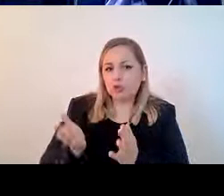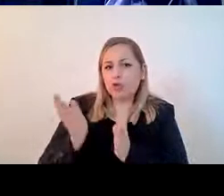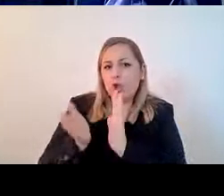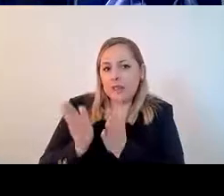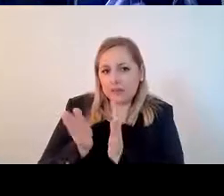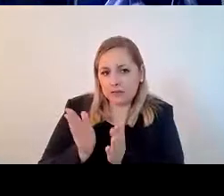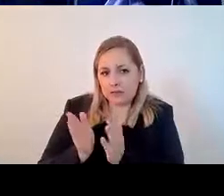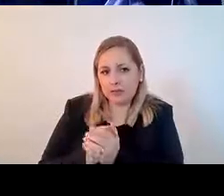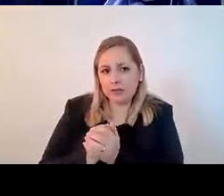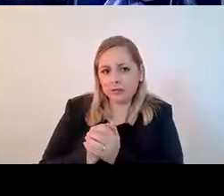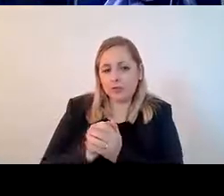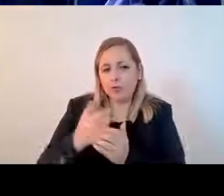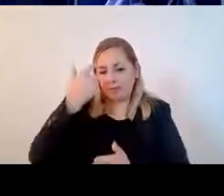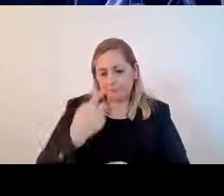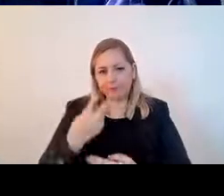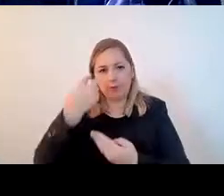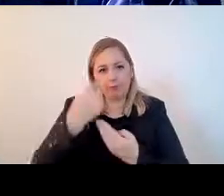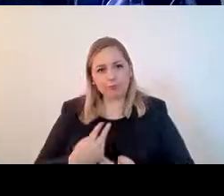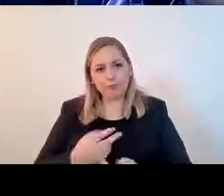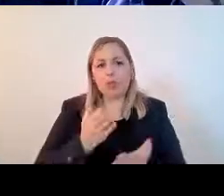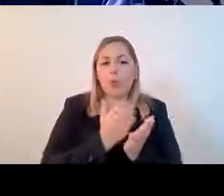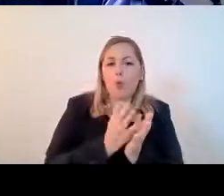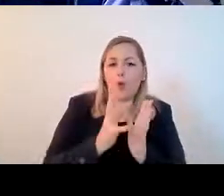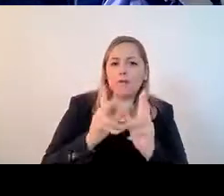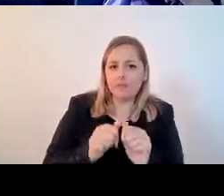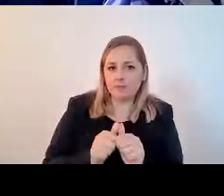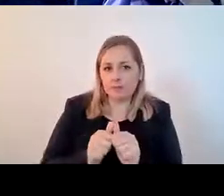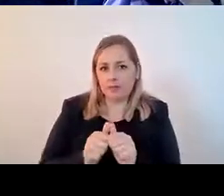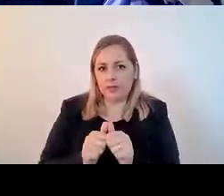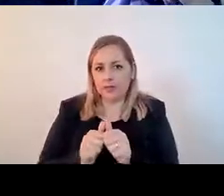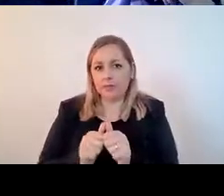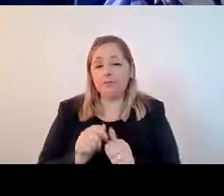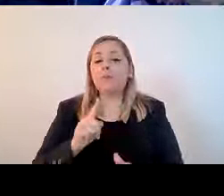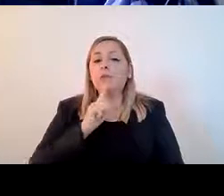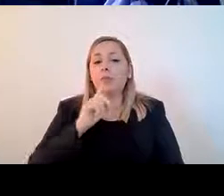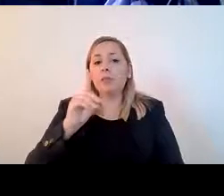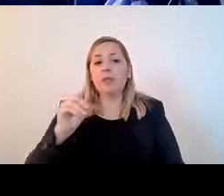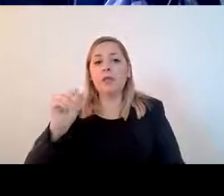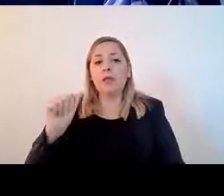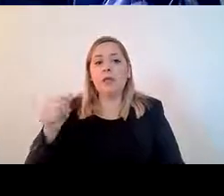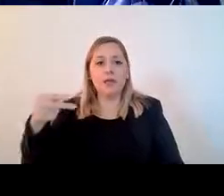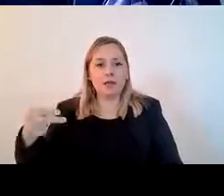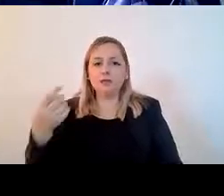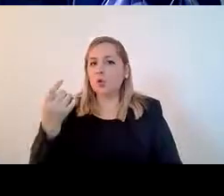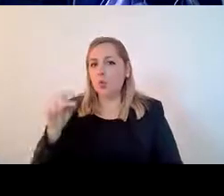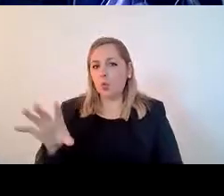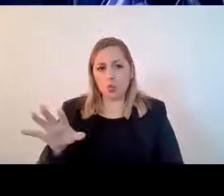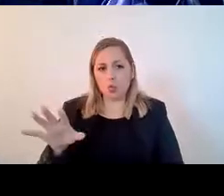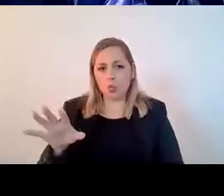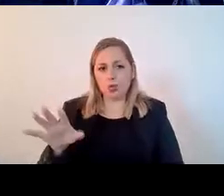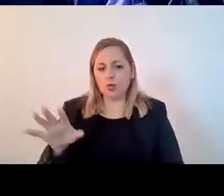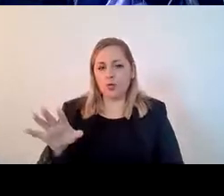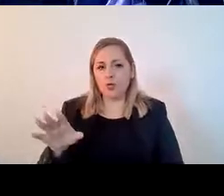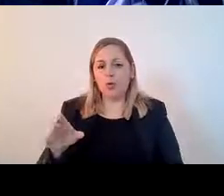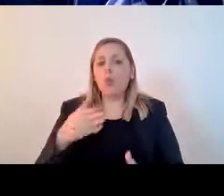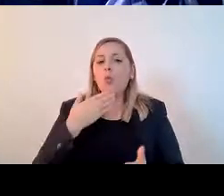al autoconcepto, a la escuela, a la familia. El TDAH solo se habría hecho presente al ingresar